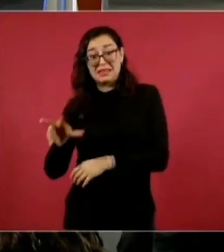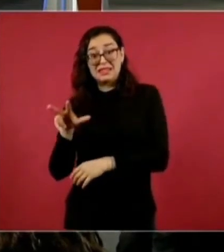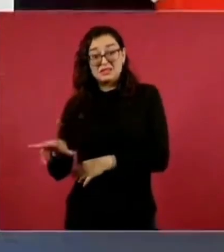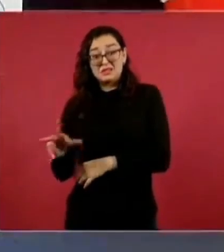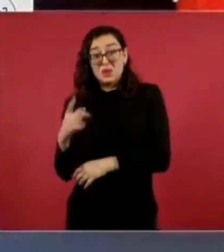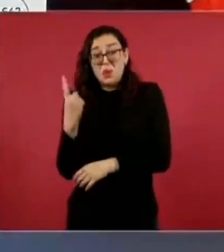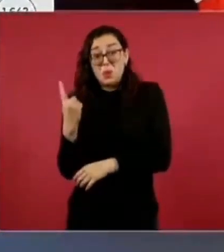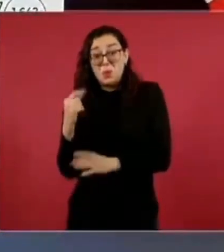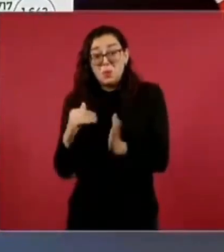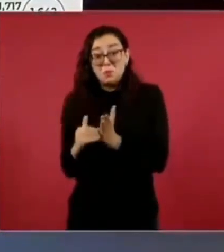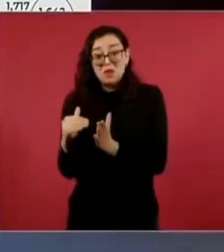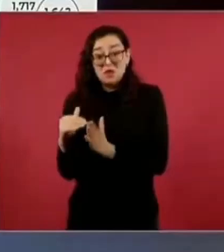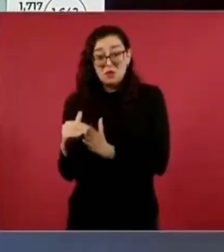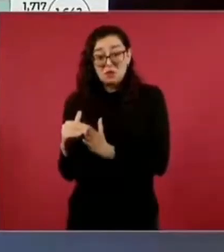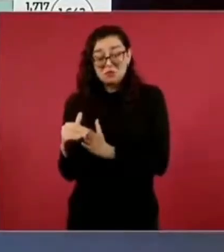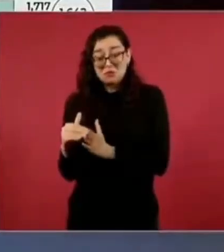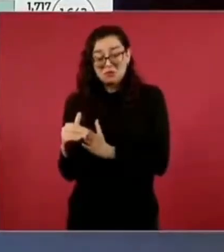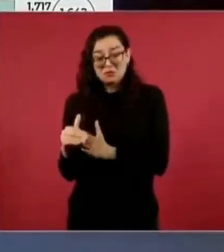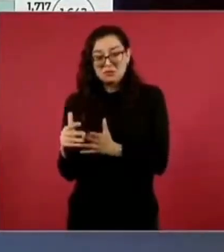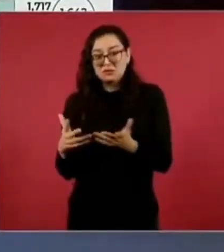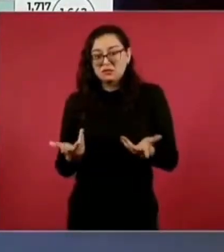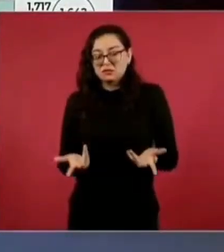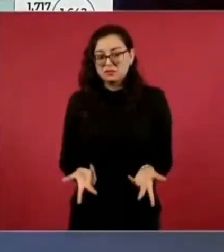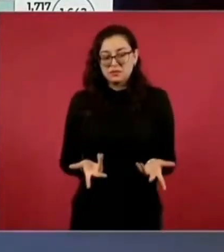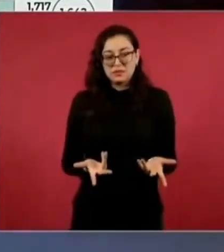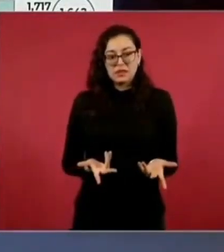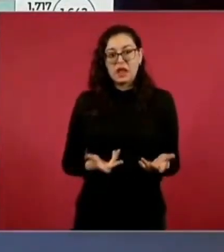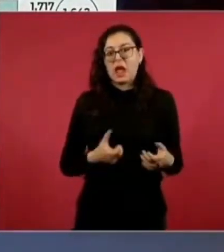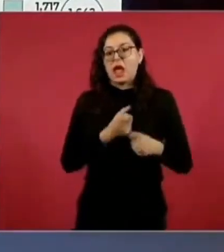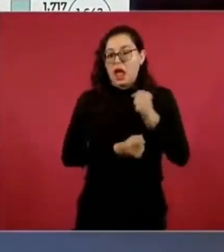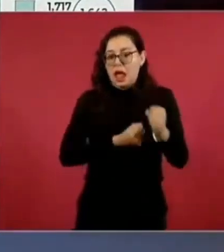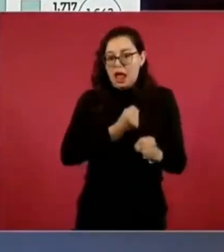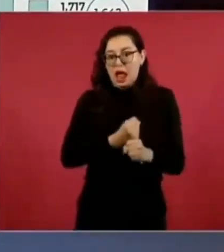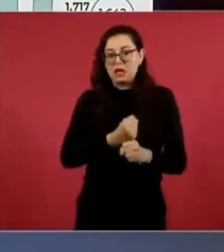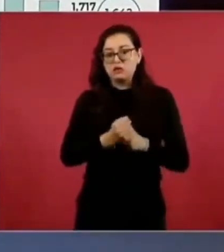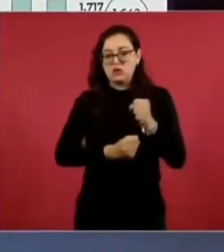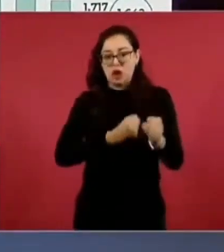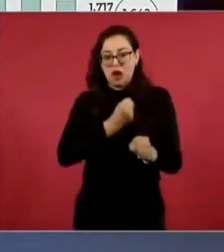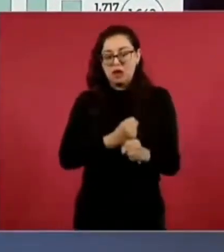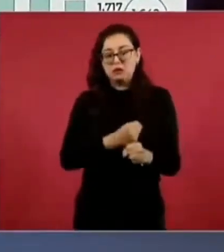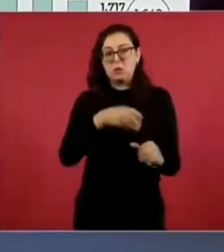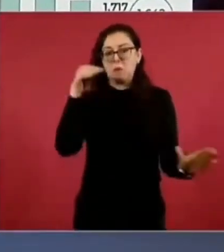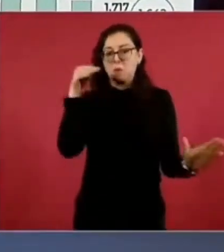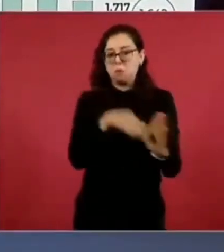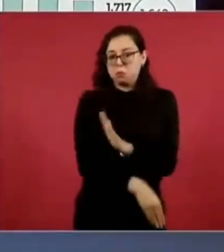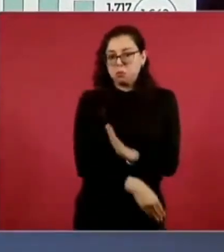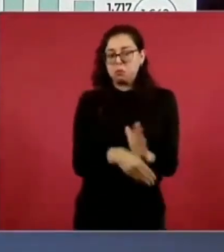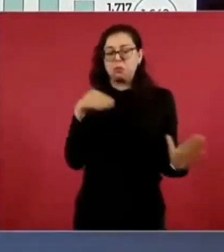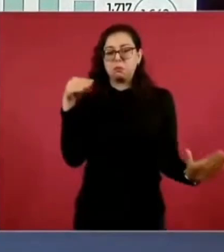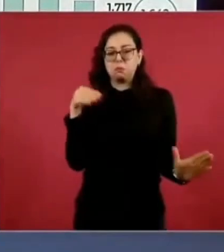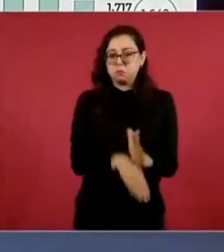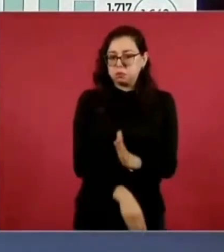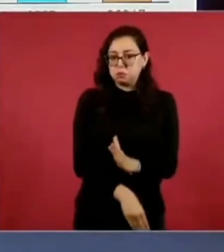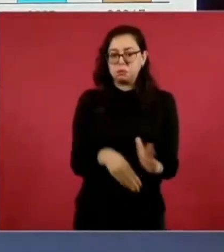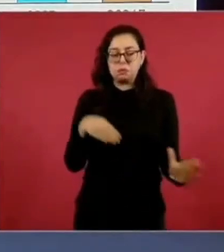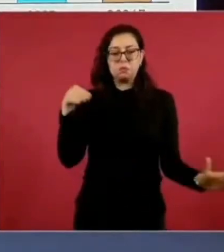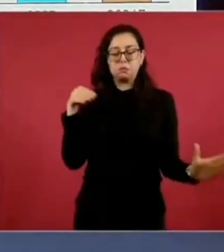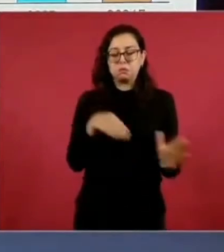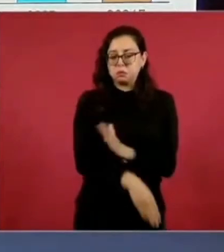de la mitad, una declinación constante a lo largo de 15 años. La que sigue, por